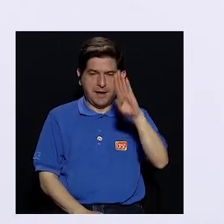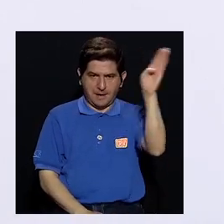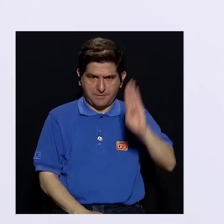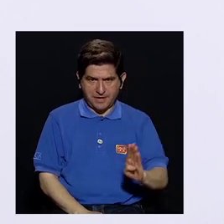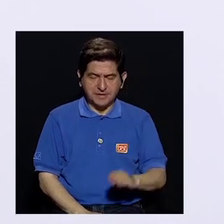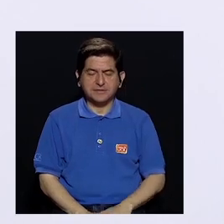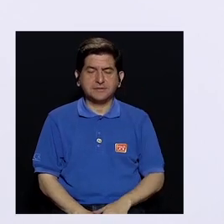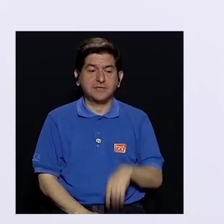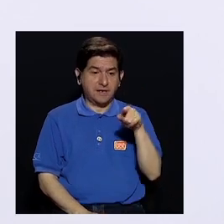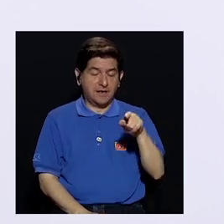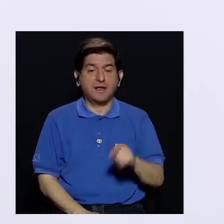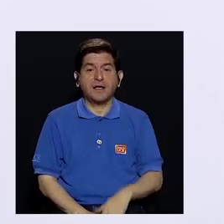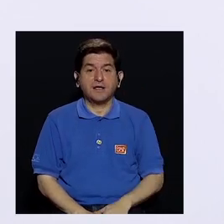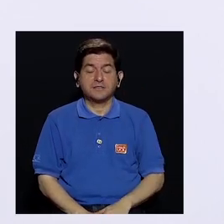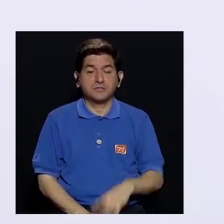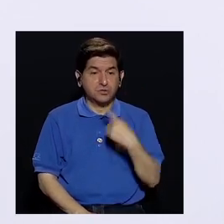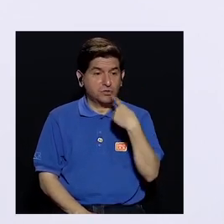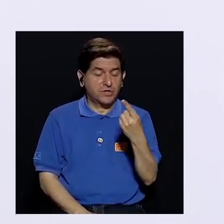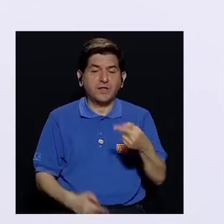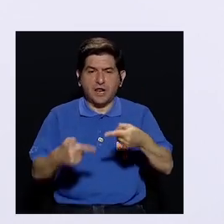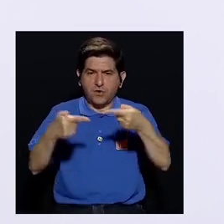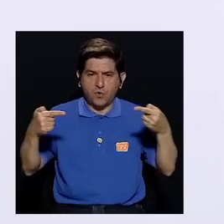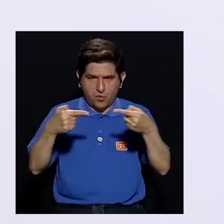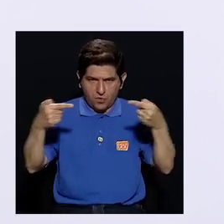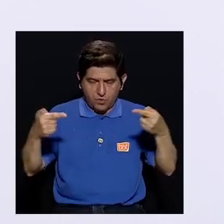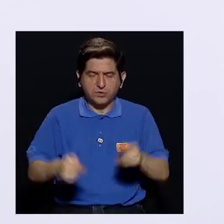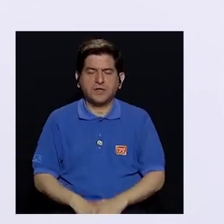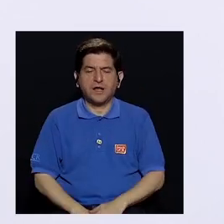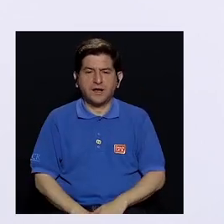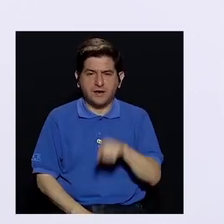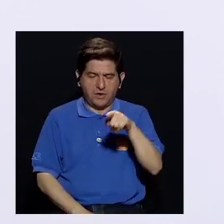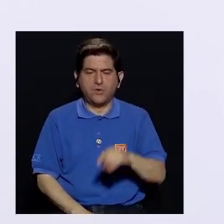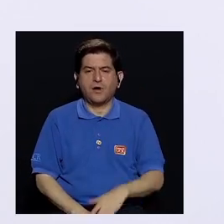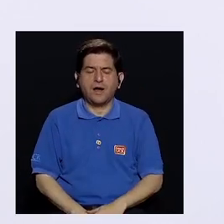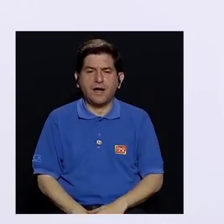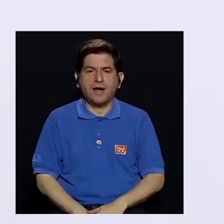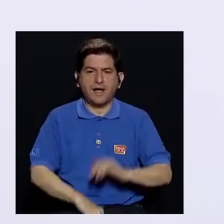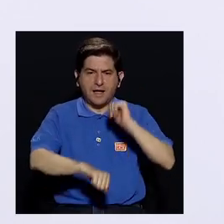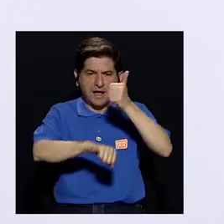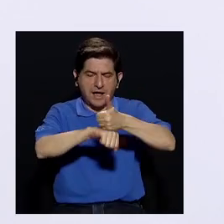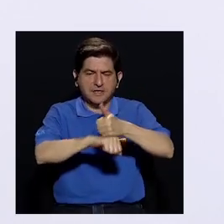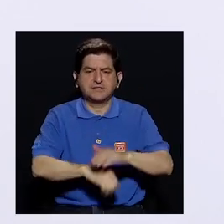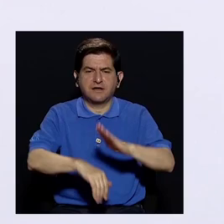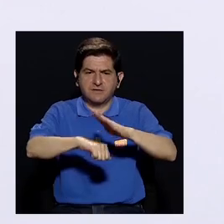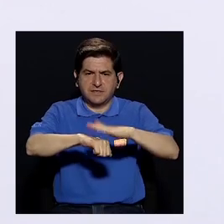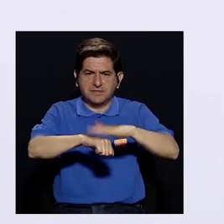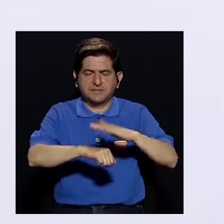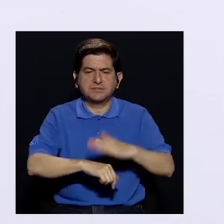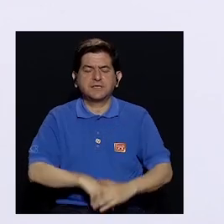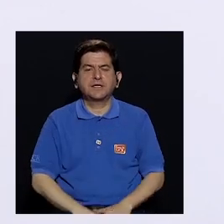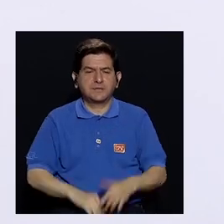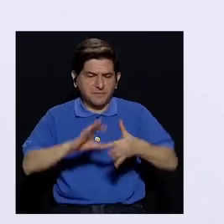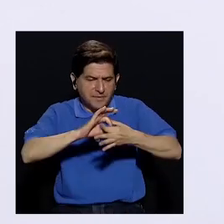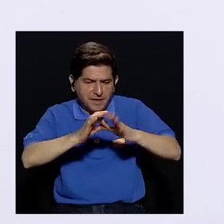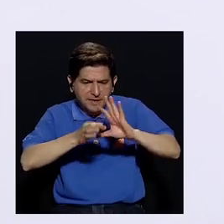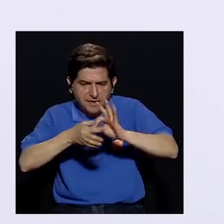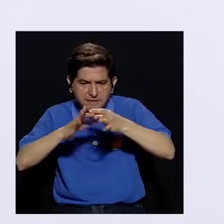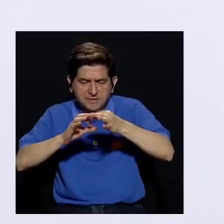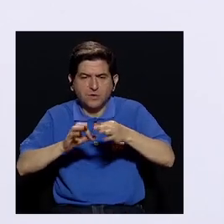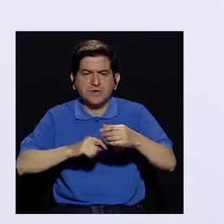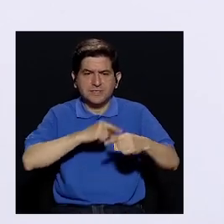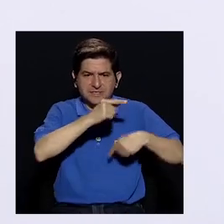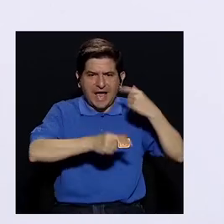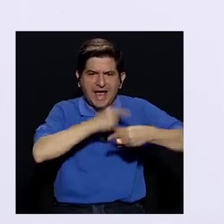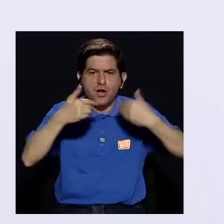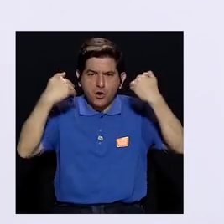brasil este programa latinoamericano de genoma humano se declaró totalmente opuesto al patentamiento de